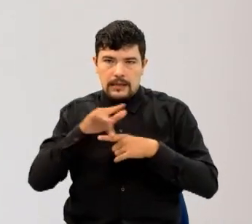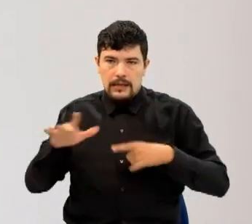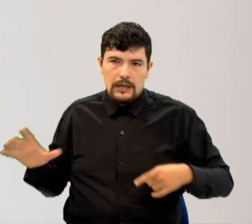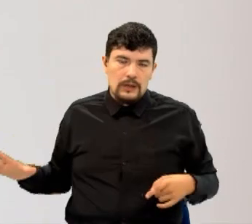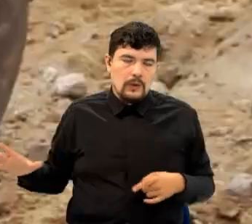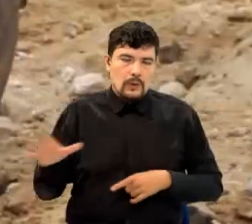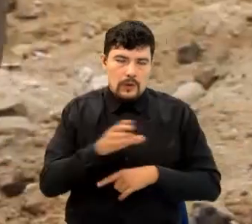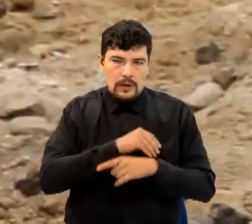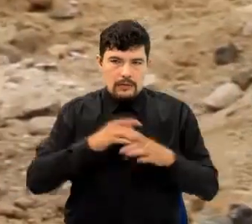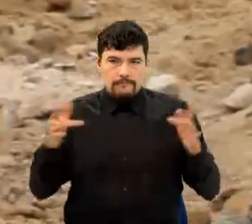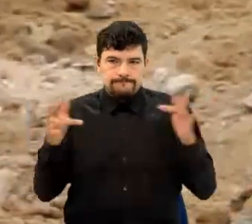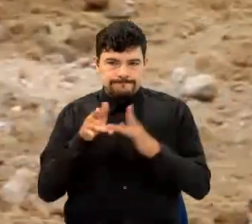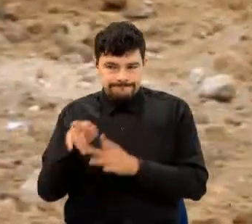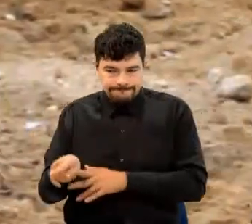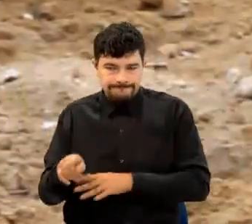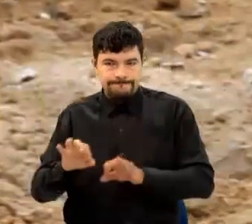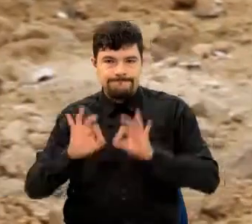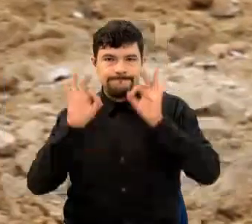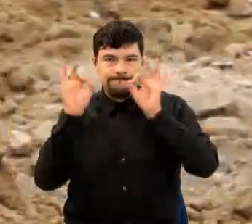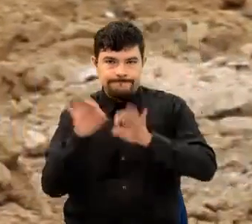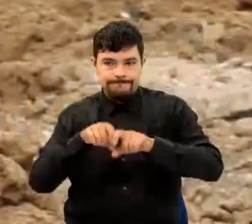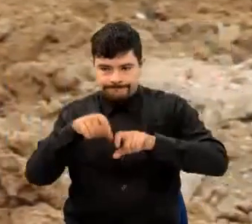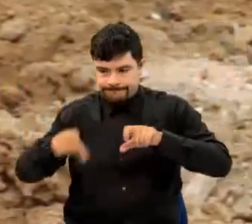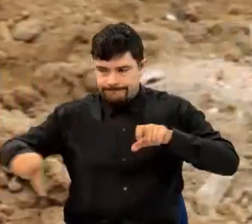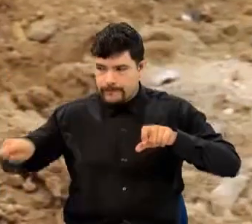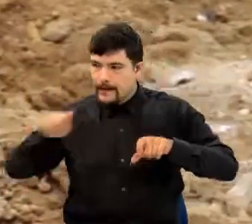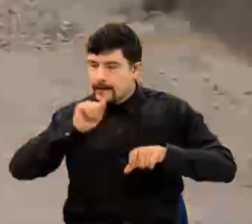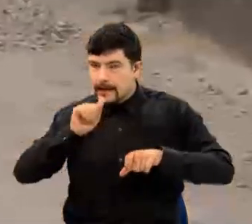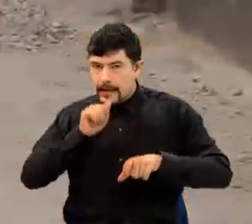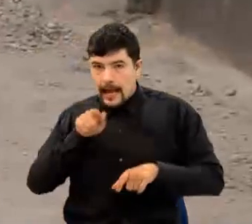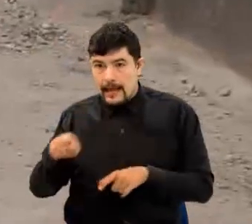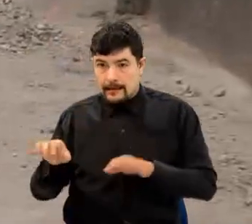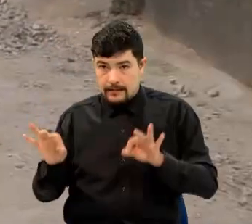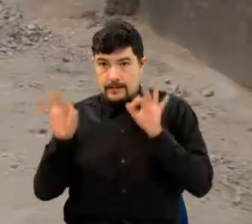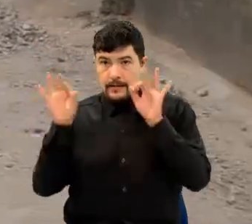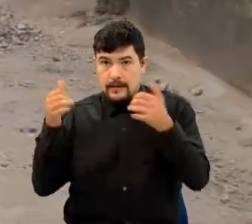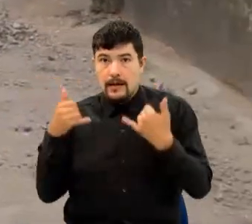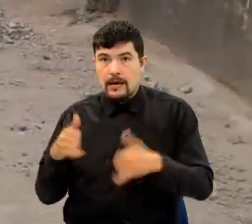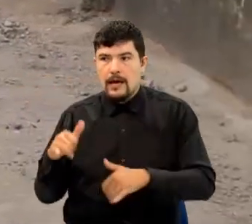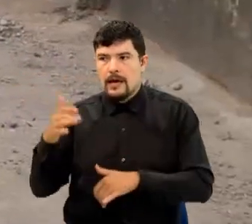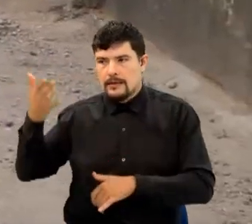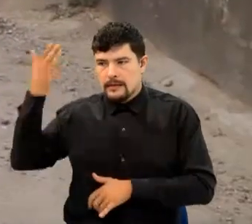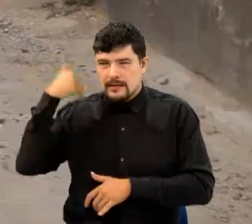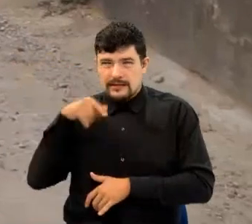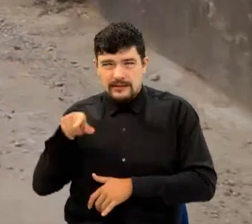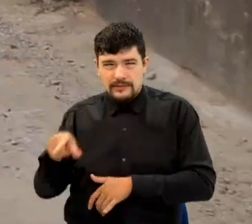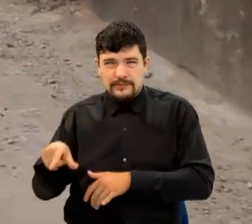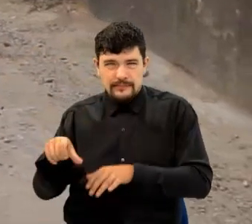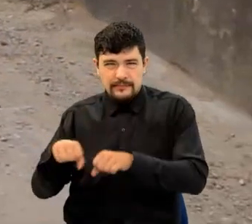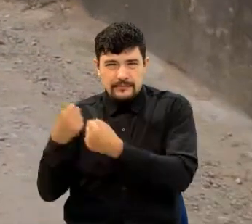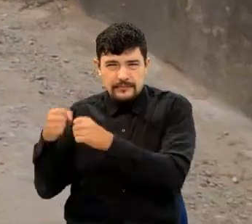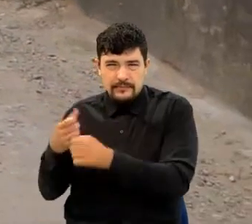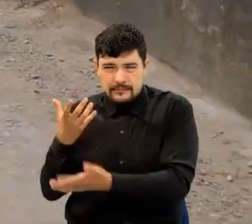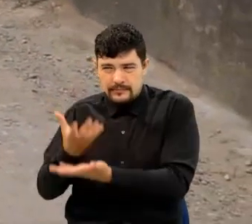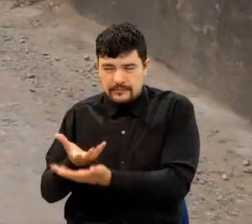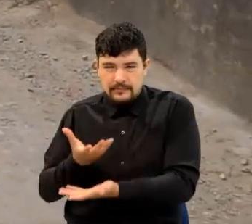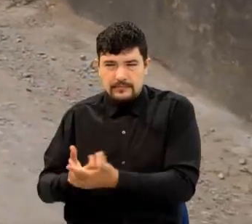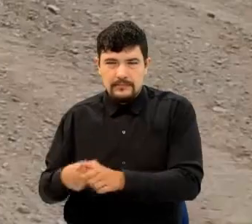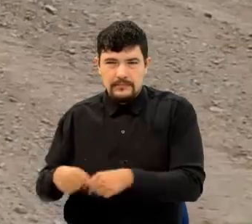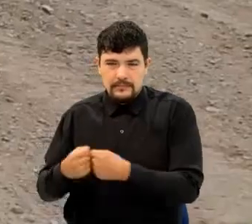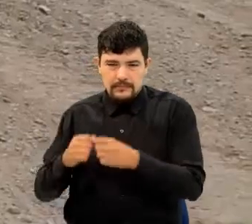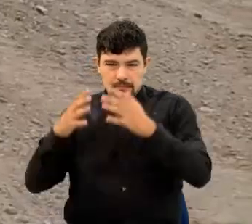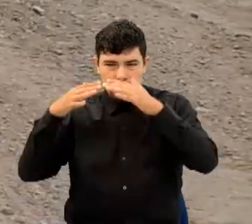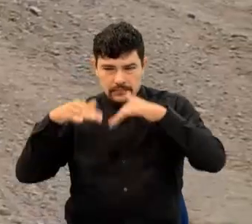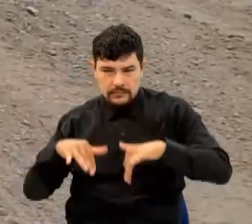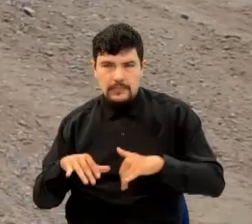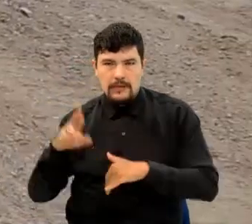la adecuación de la red pluvial en ese sector, que era la que estaba ocasionando los asentamientos de la vía,